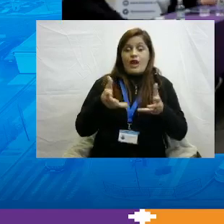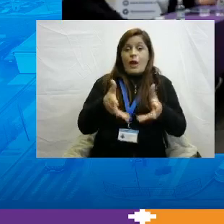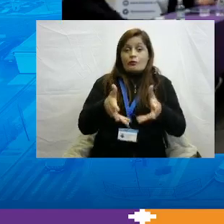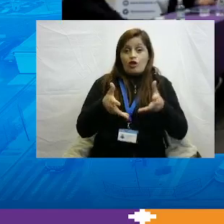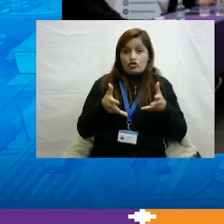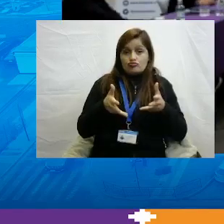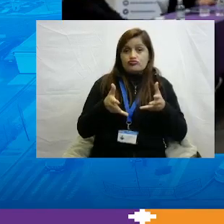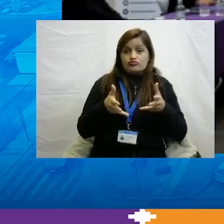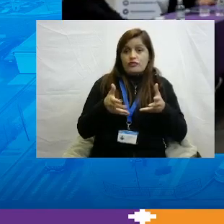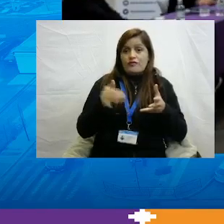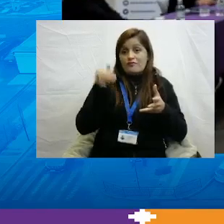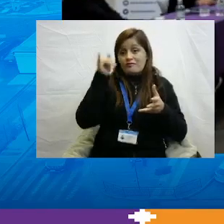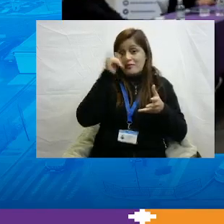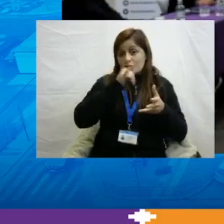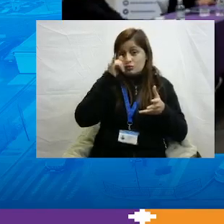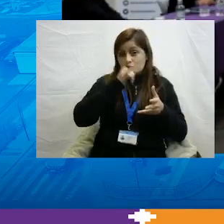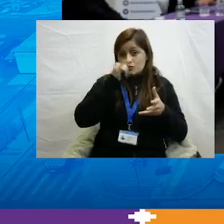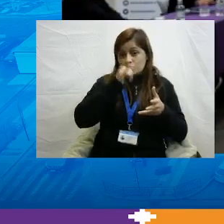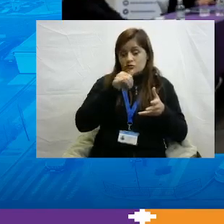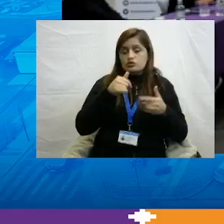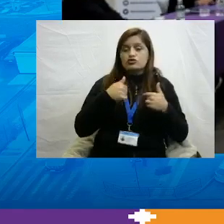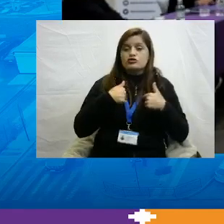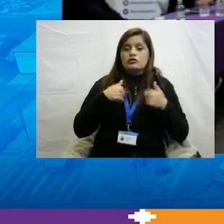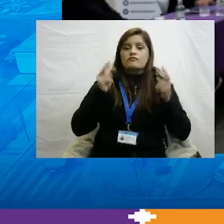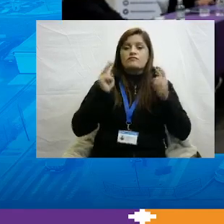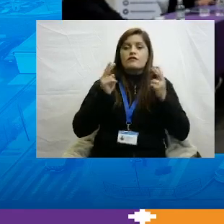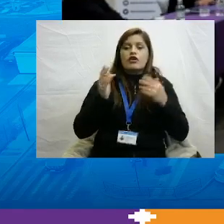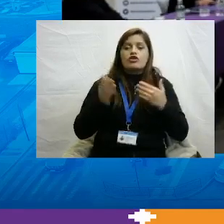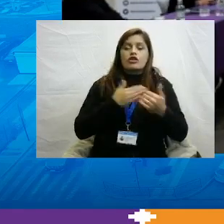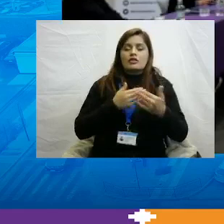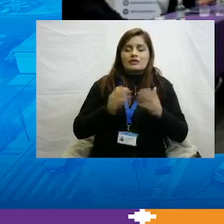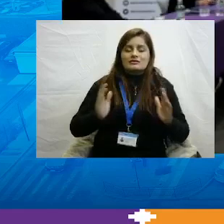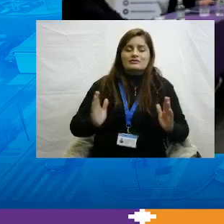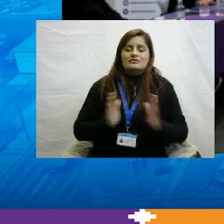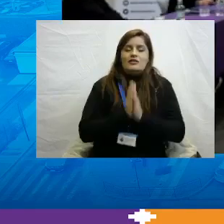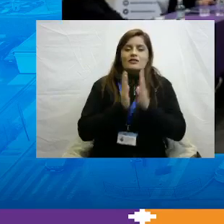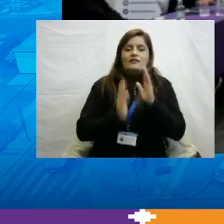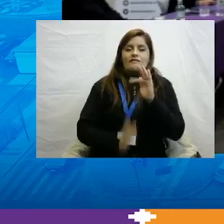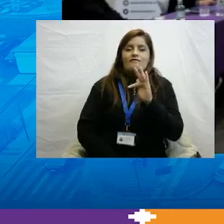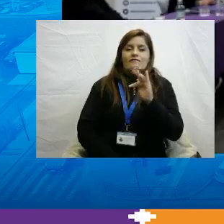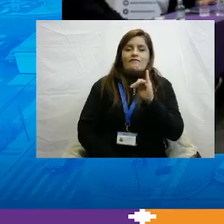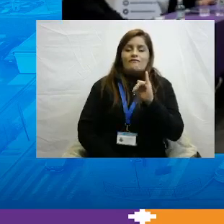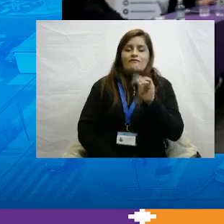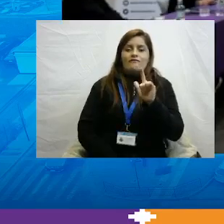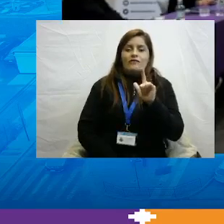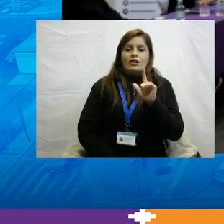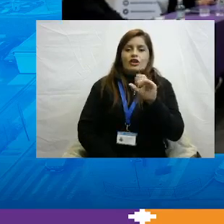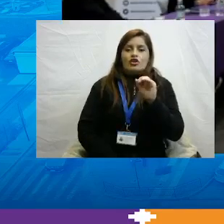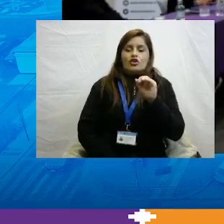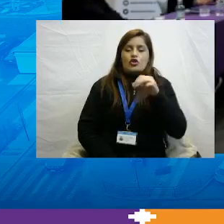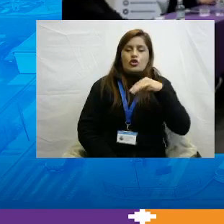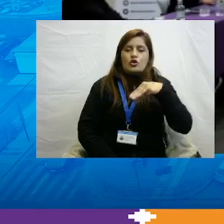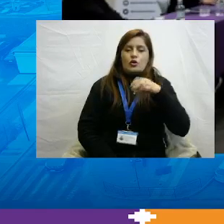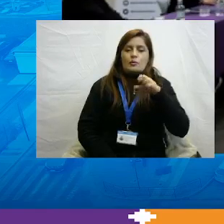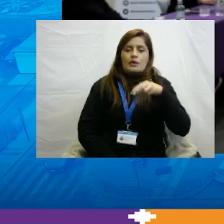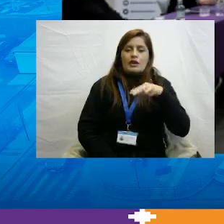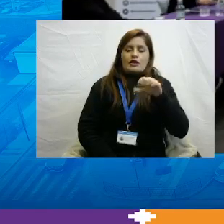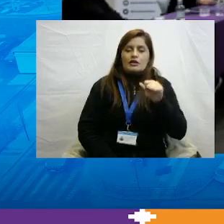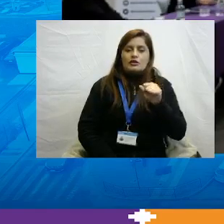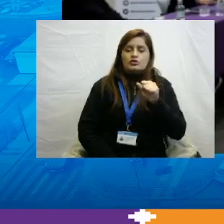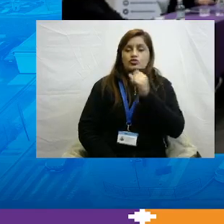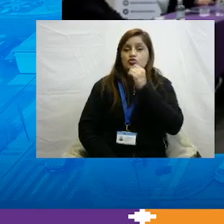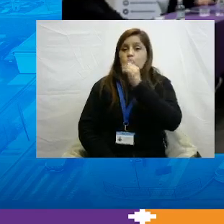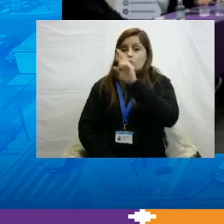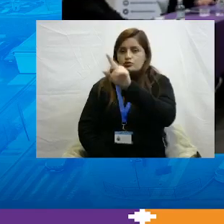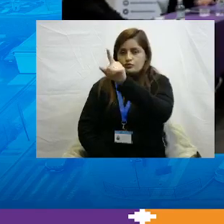de residuos domiciliarios. Yo soy de Santa Filomena, Comunidad Sur. La verdad